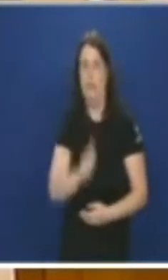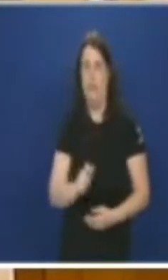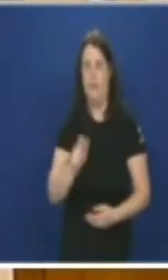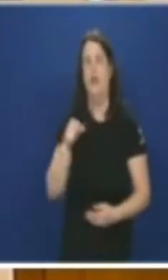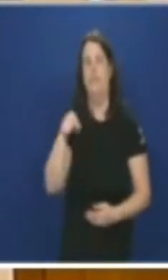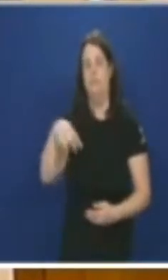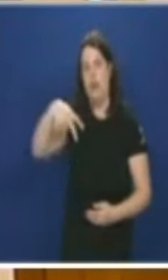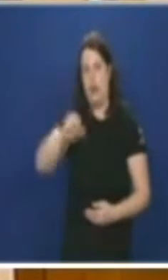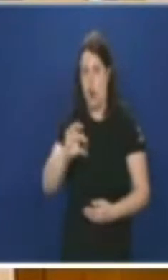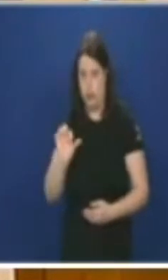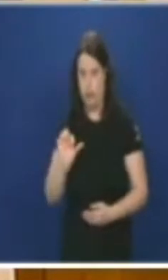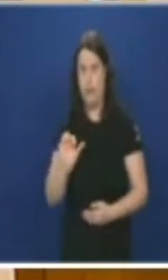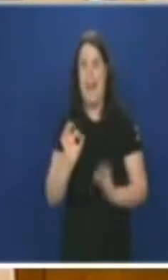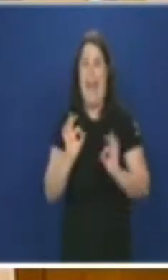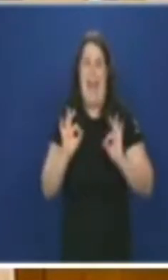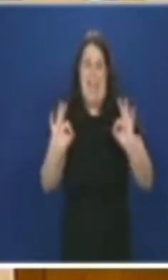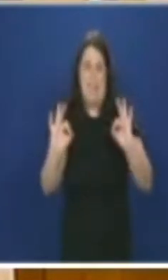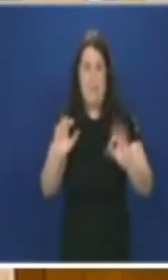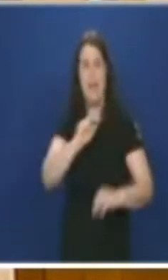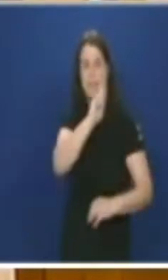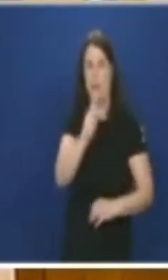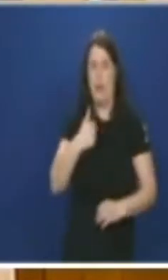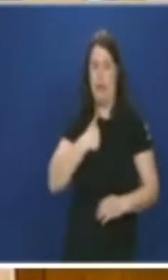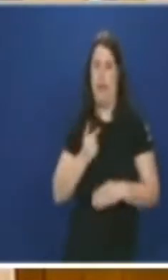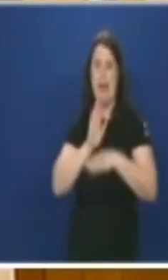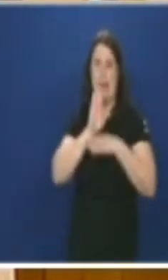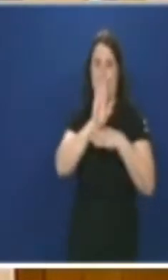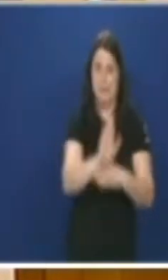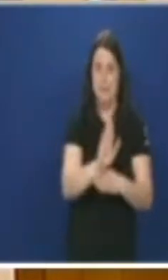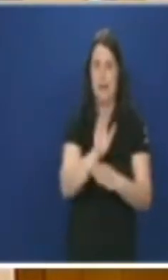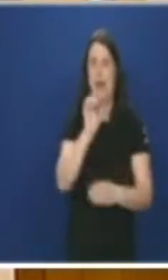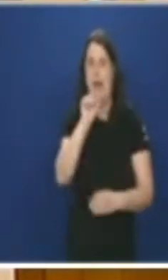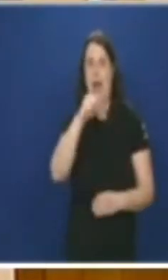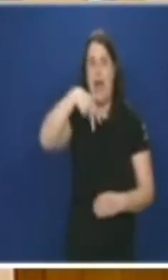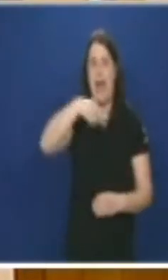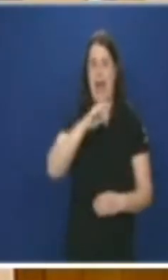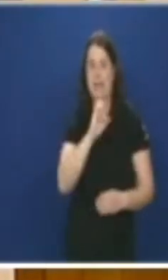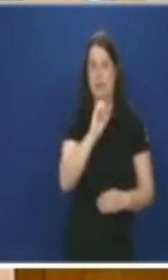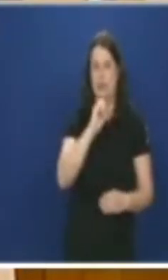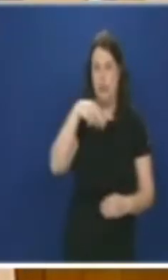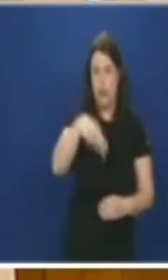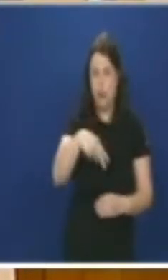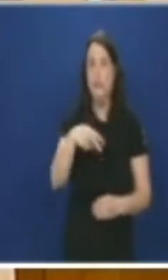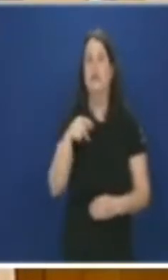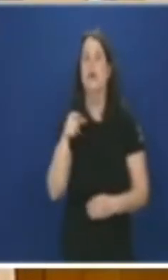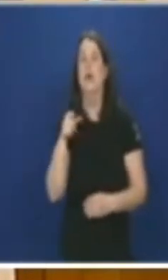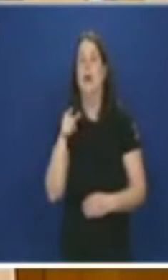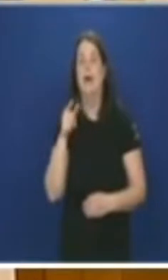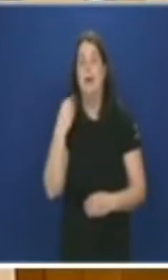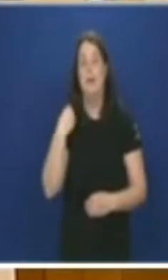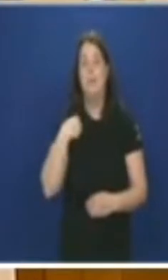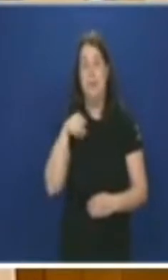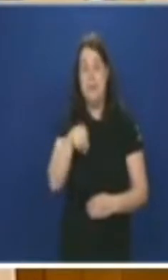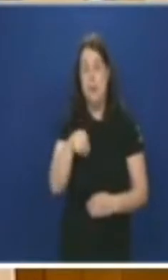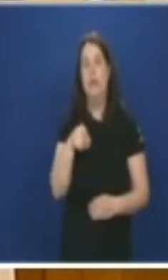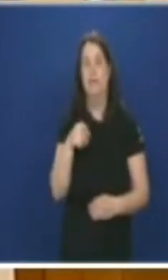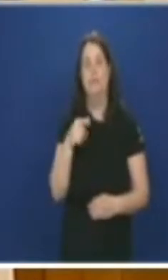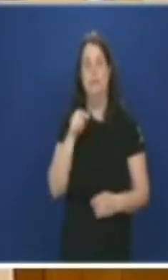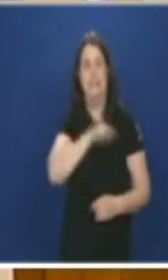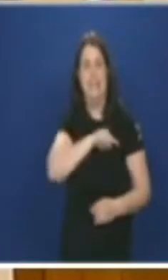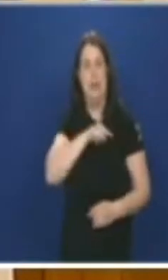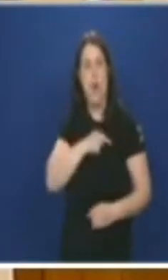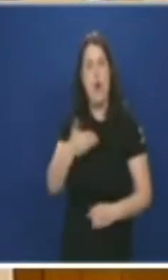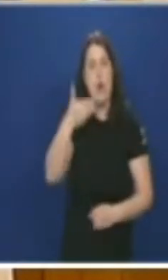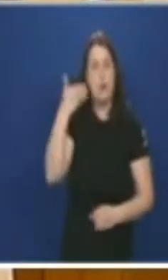e particularmente á fundación que represento, a de Antón Losada Diéguez, cuxos patrós estamos moi orgullosos